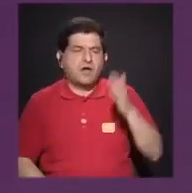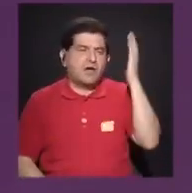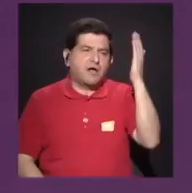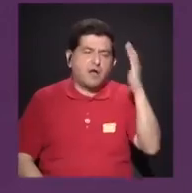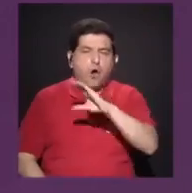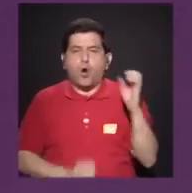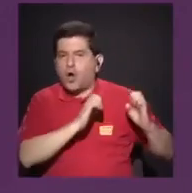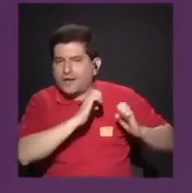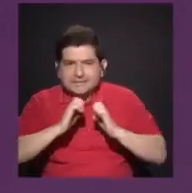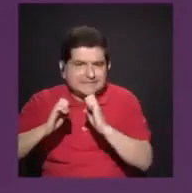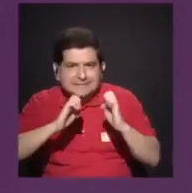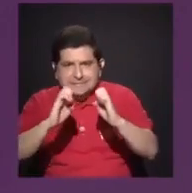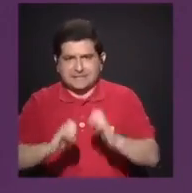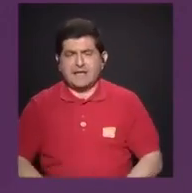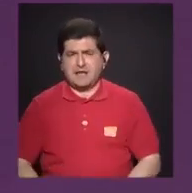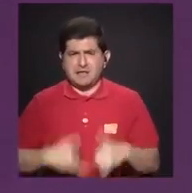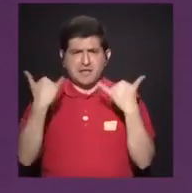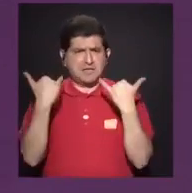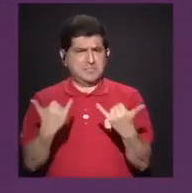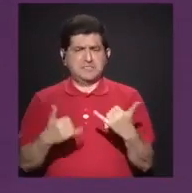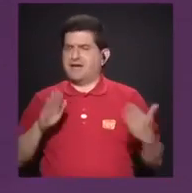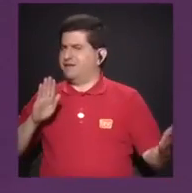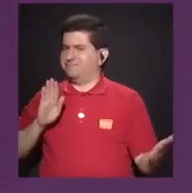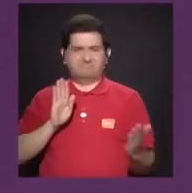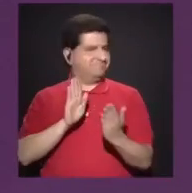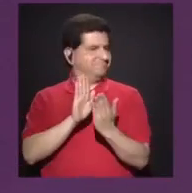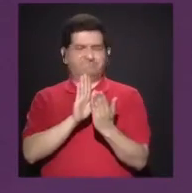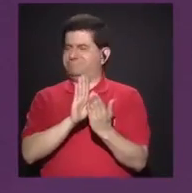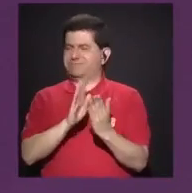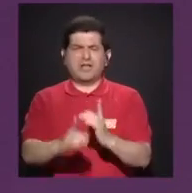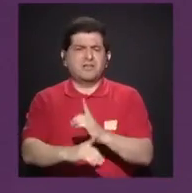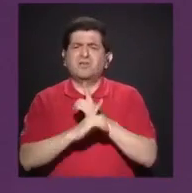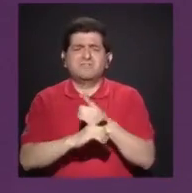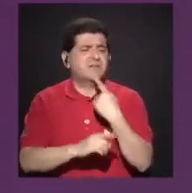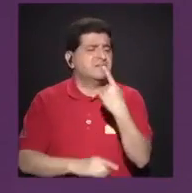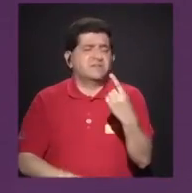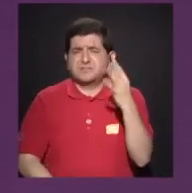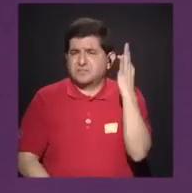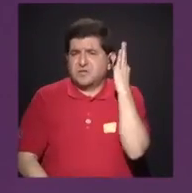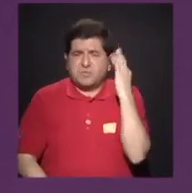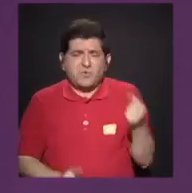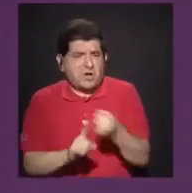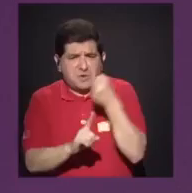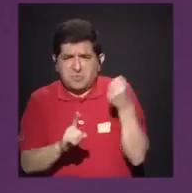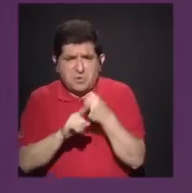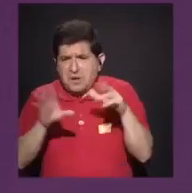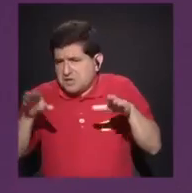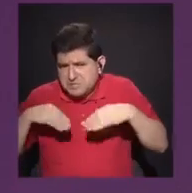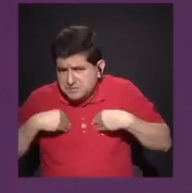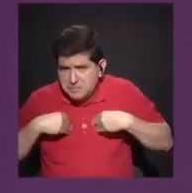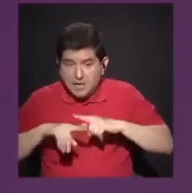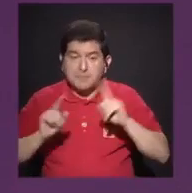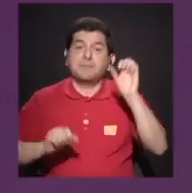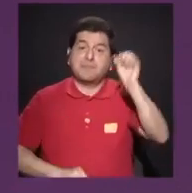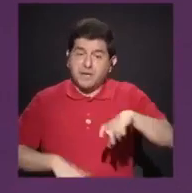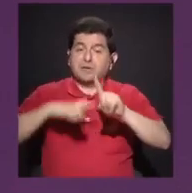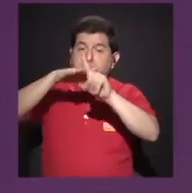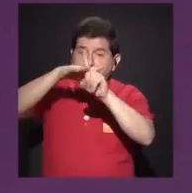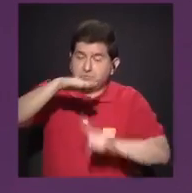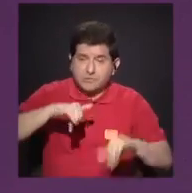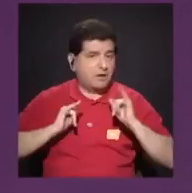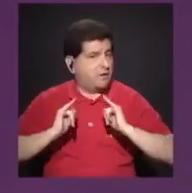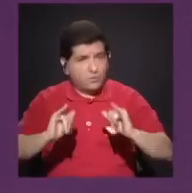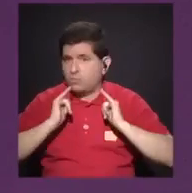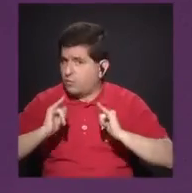otras estrategias, que ya no van de frente, que ya no defienden que las mujeres vivamos situaciones de violencia, pero que sí invisibilizan la